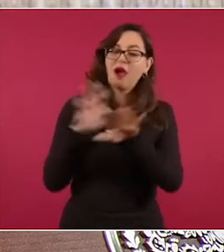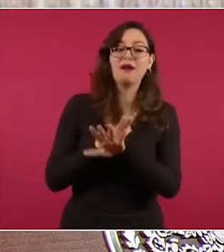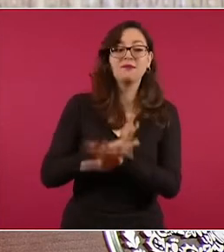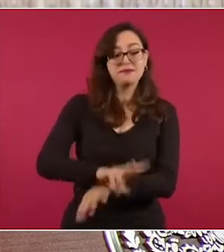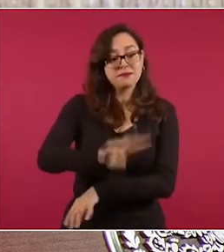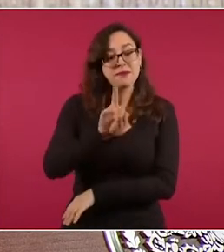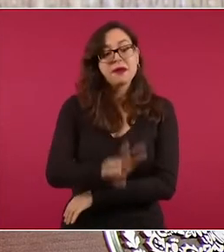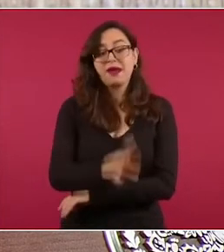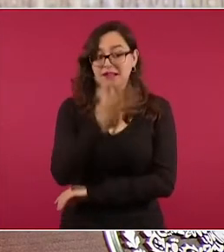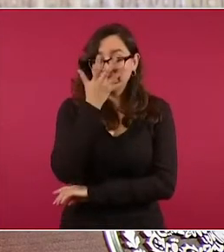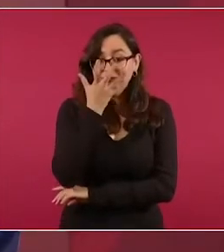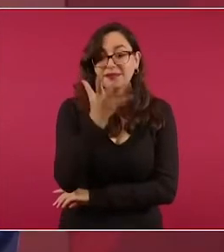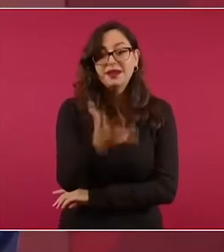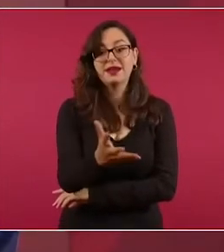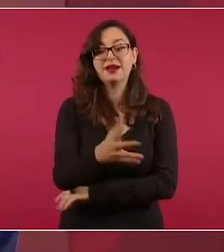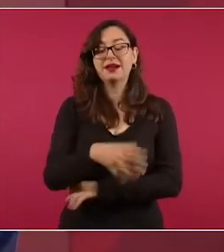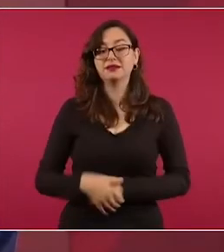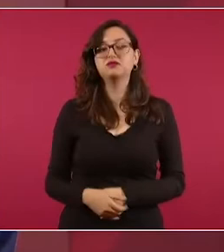Y dije,